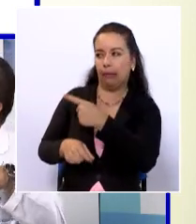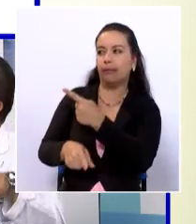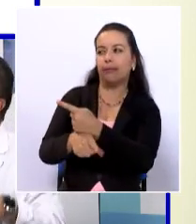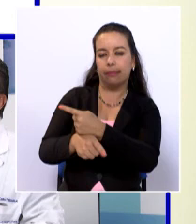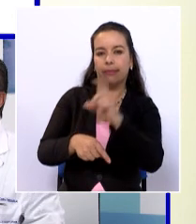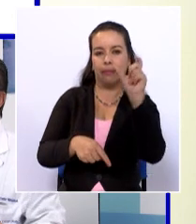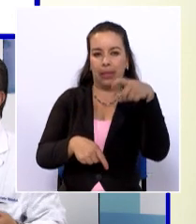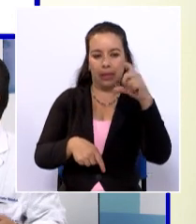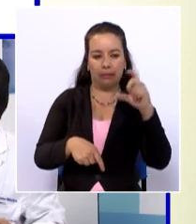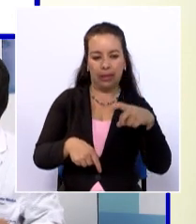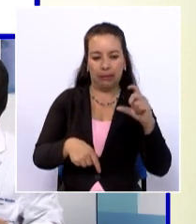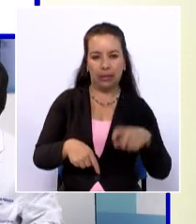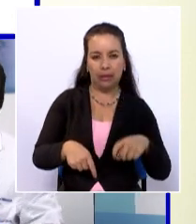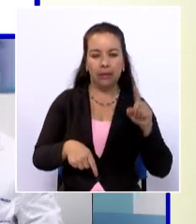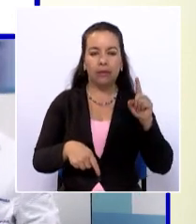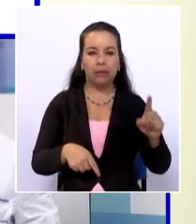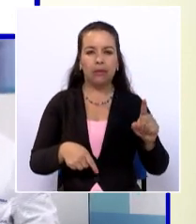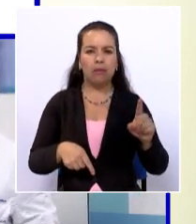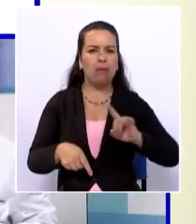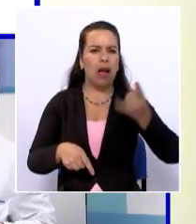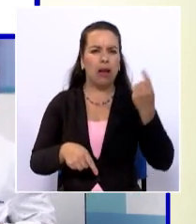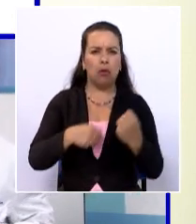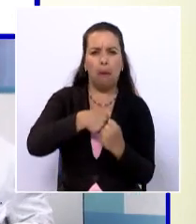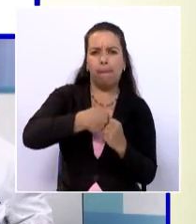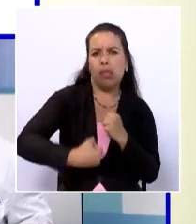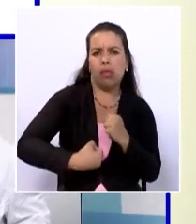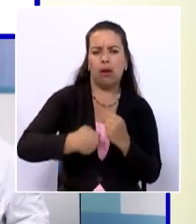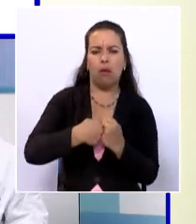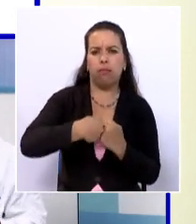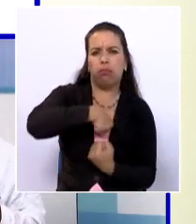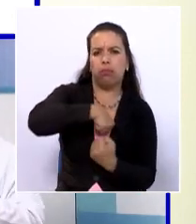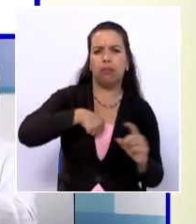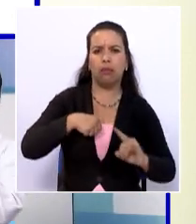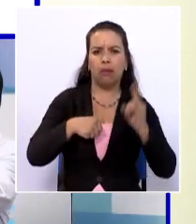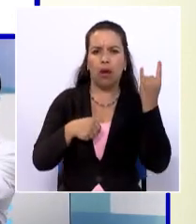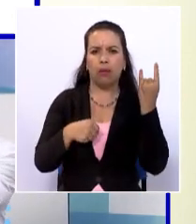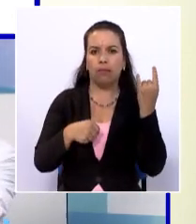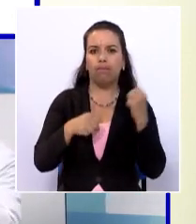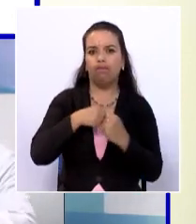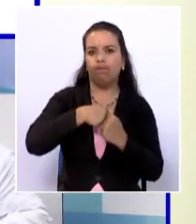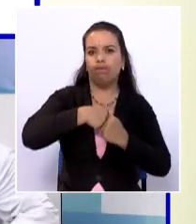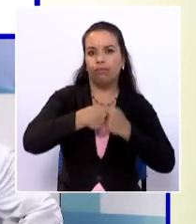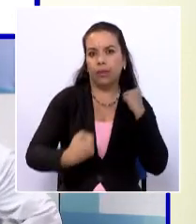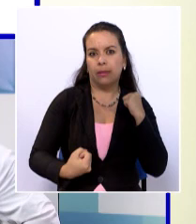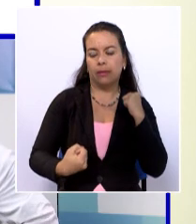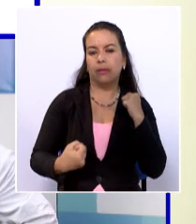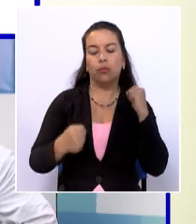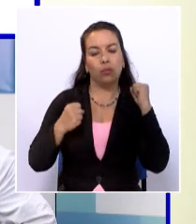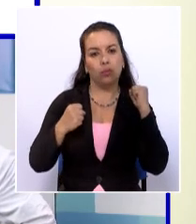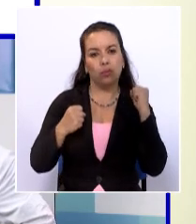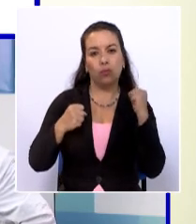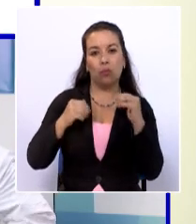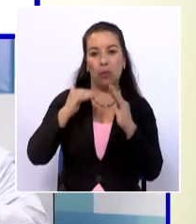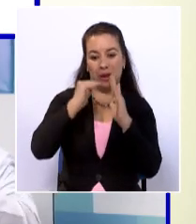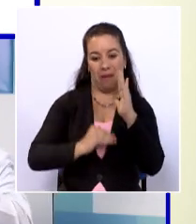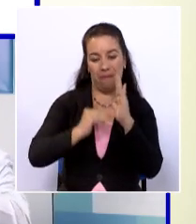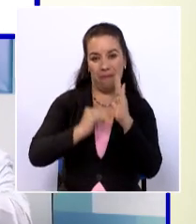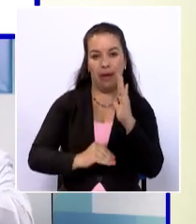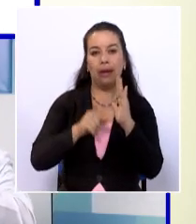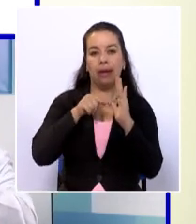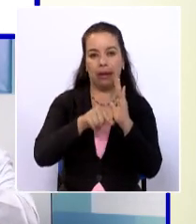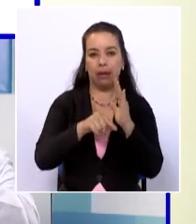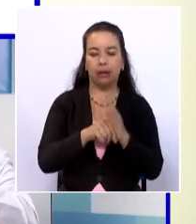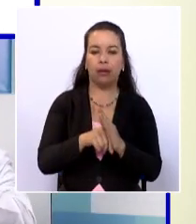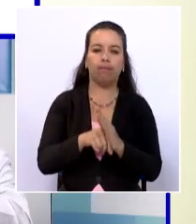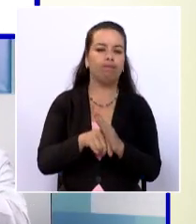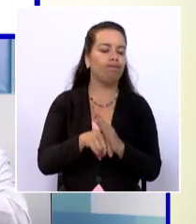cuando presionado hacemos un movimiento de flexión forzada podemos romper el menisco como se ve en la imagen inferior izquierda que mire que